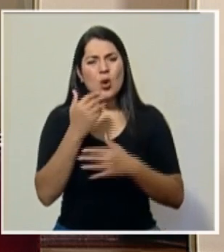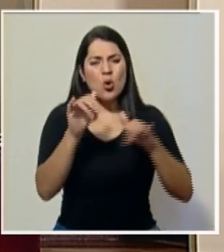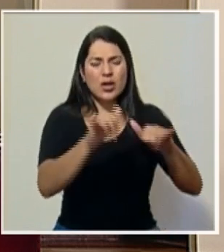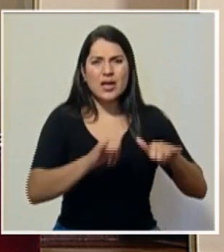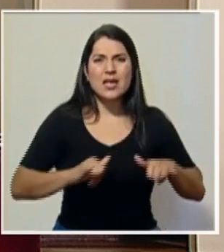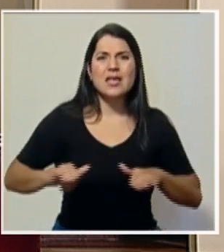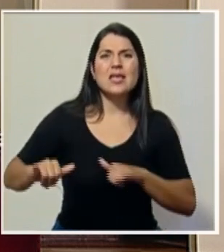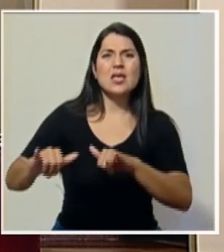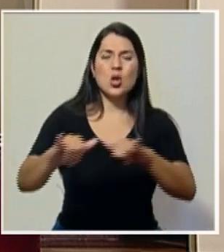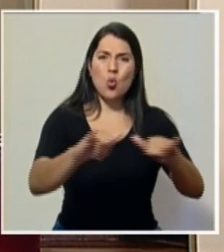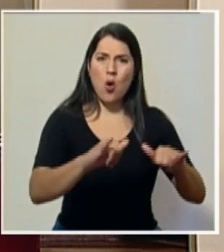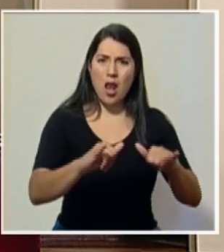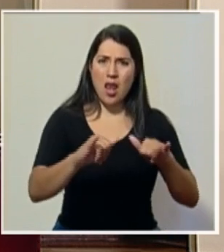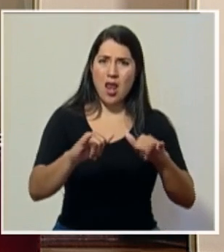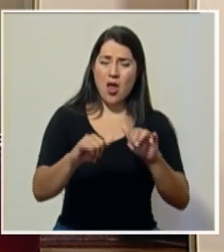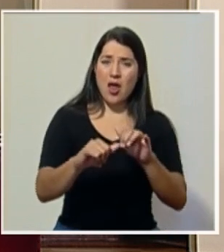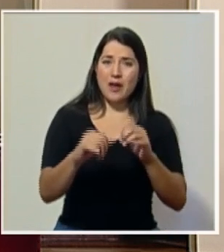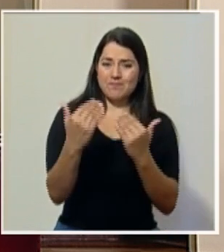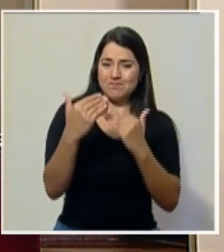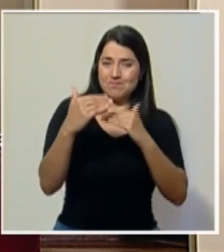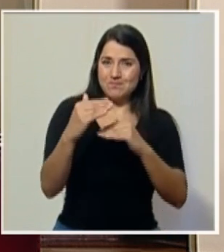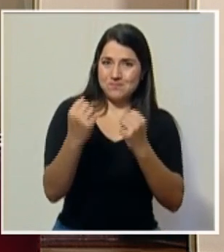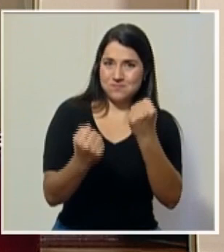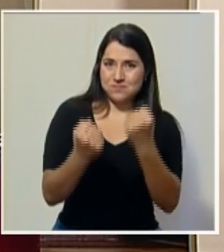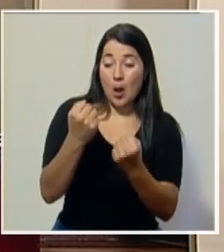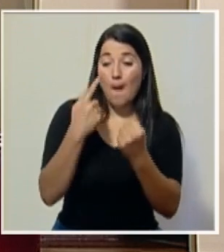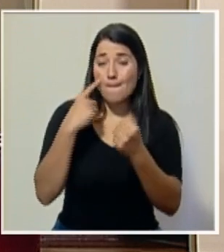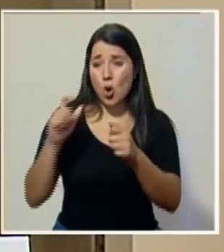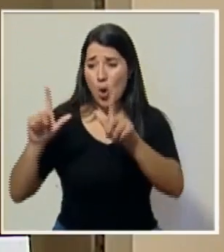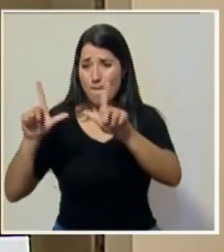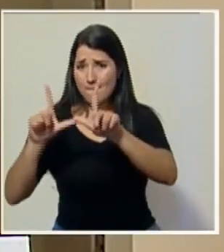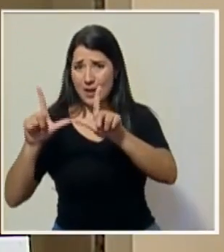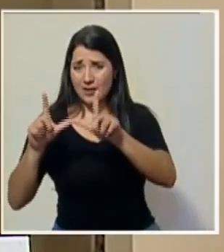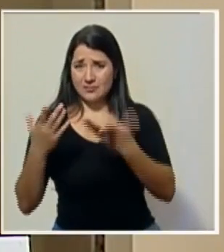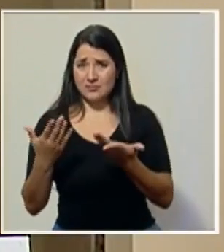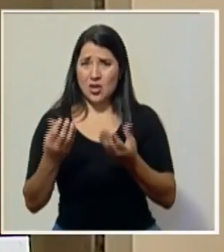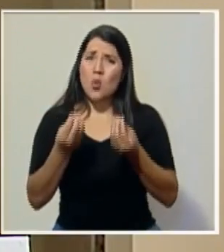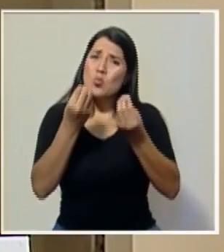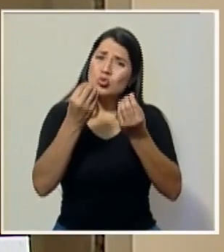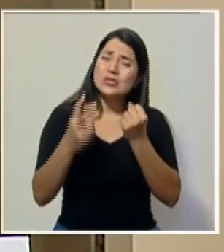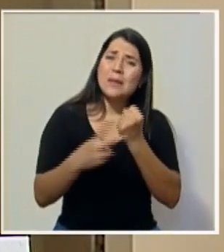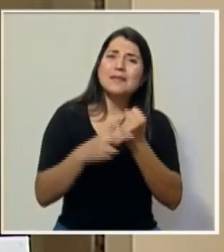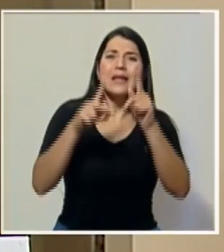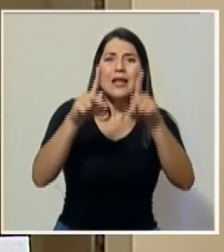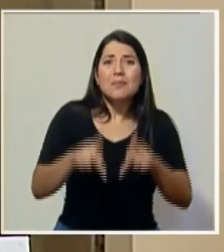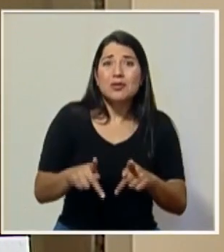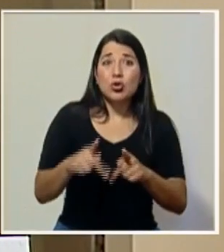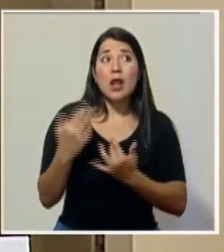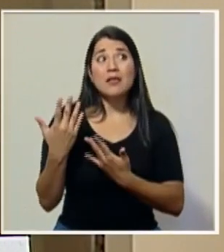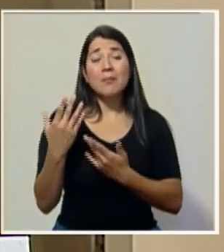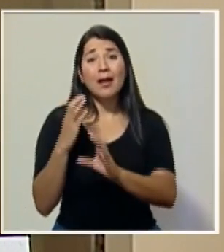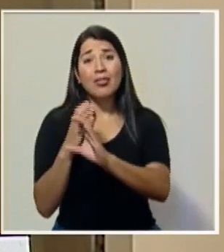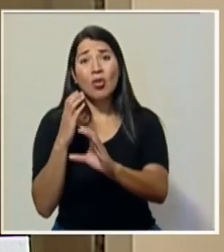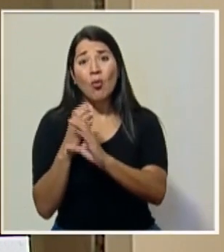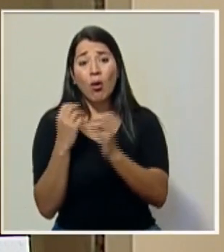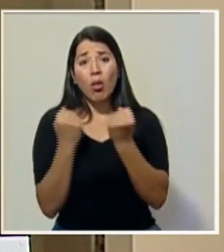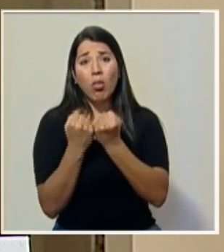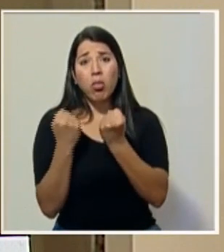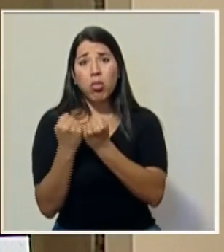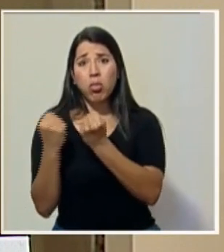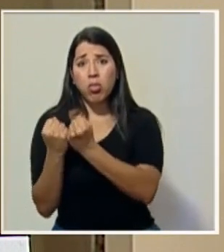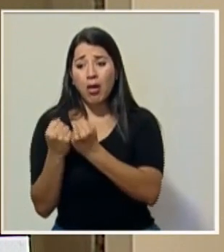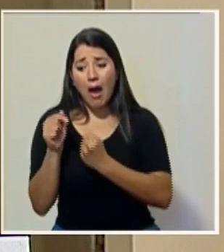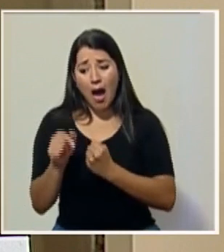y no solo el horario? La gente reporta a diario paradas de buses llenas porque las personas tienen que movilizarse y eso podría incidir